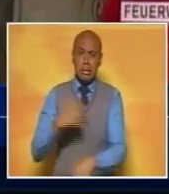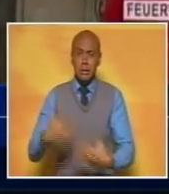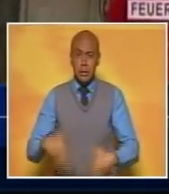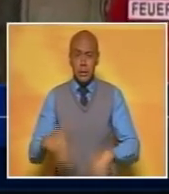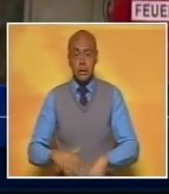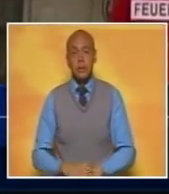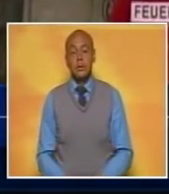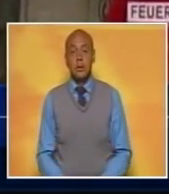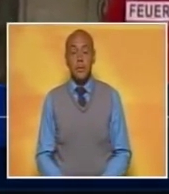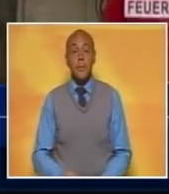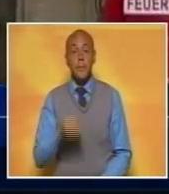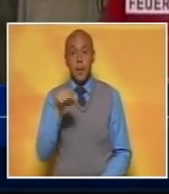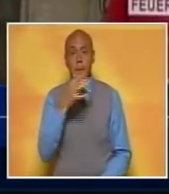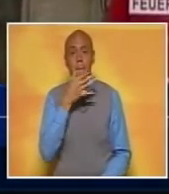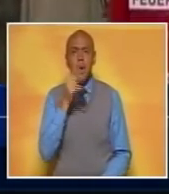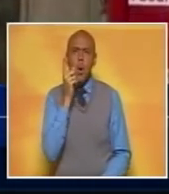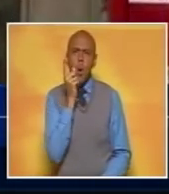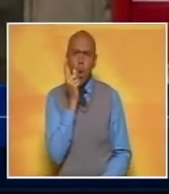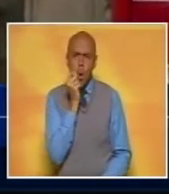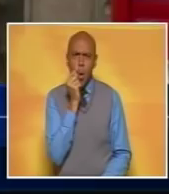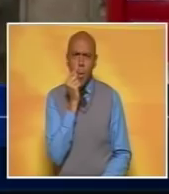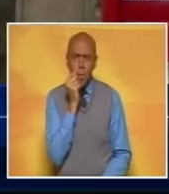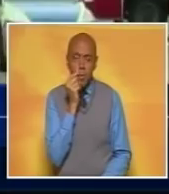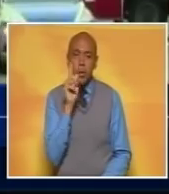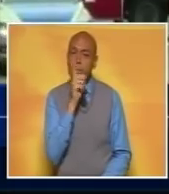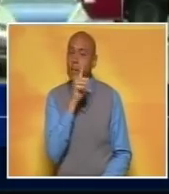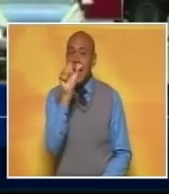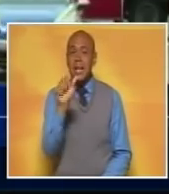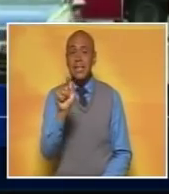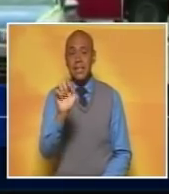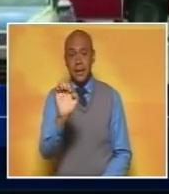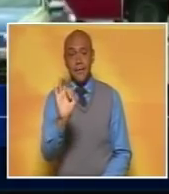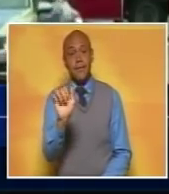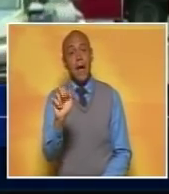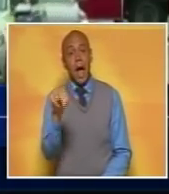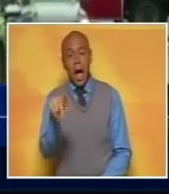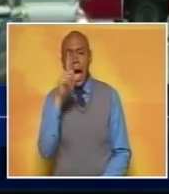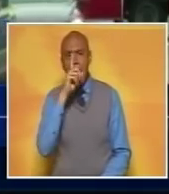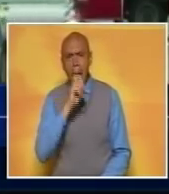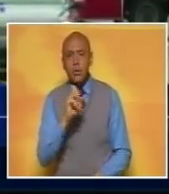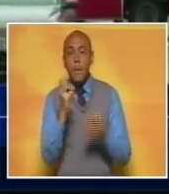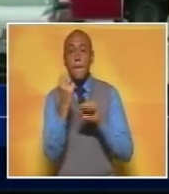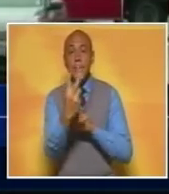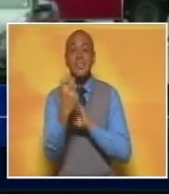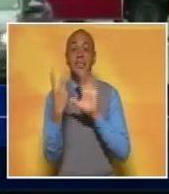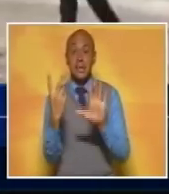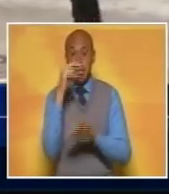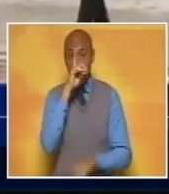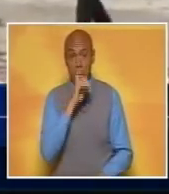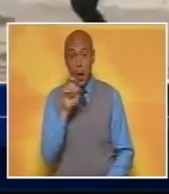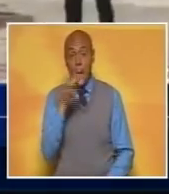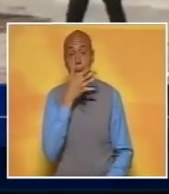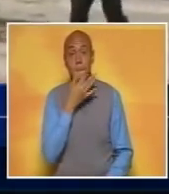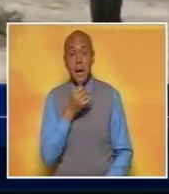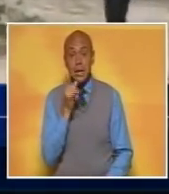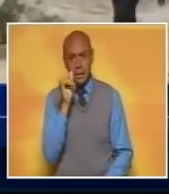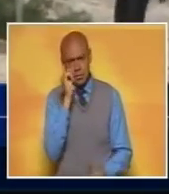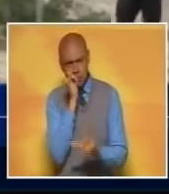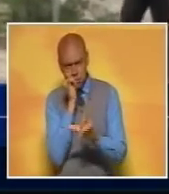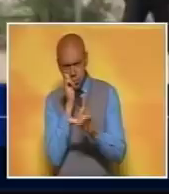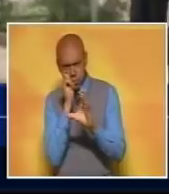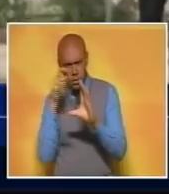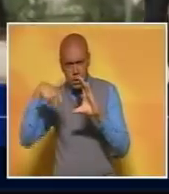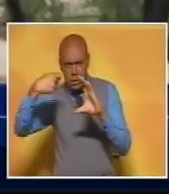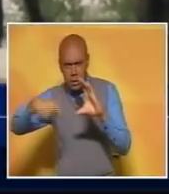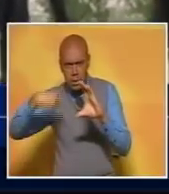Se conoció que el atacante, identificado como Stefan Bayert, un alemán de 27 años, retransmitió en directo 35 minutos